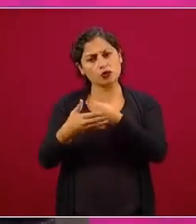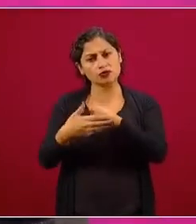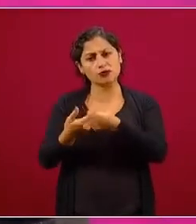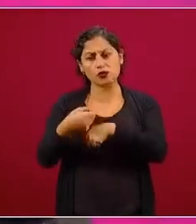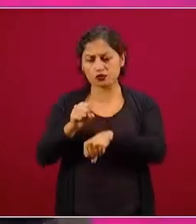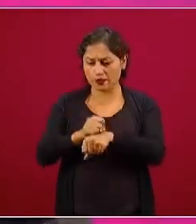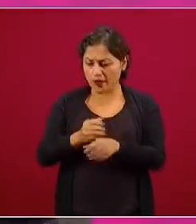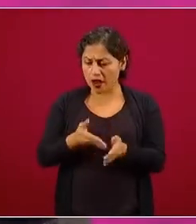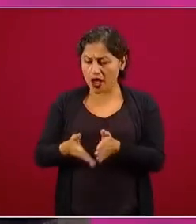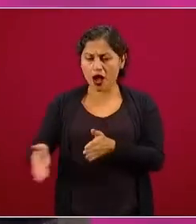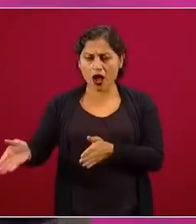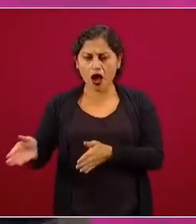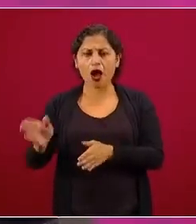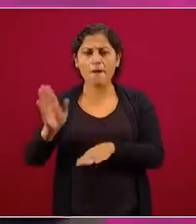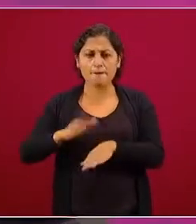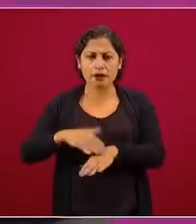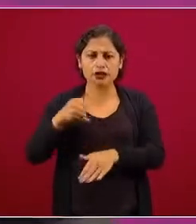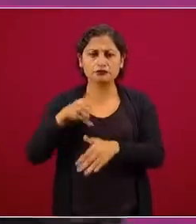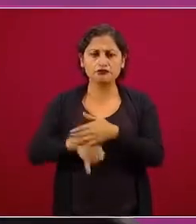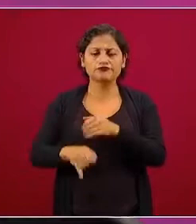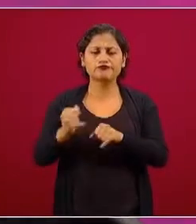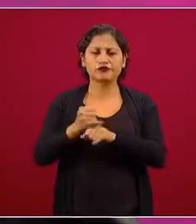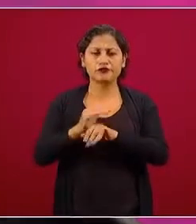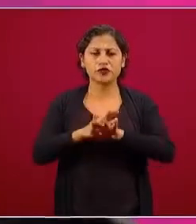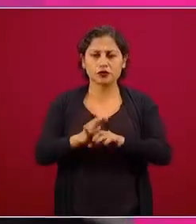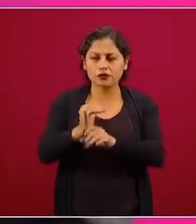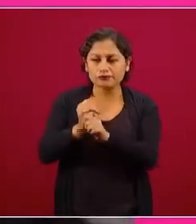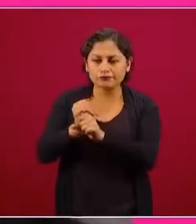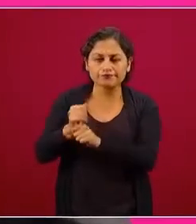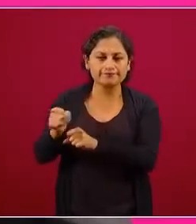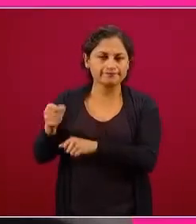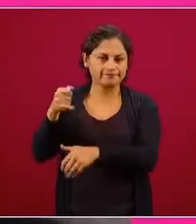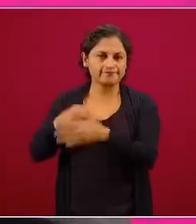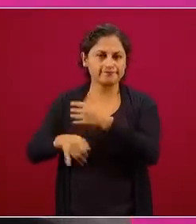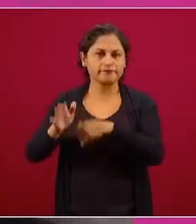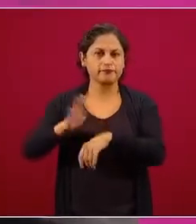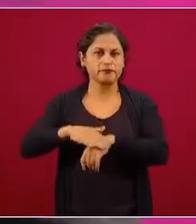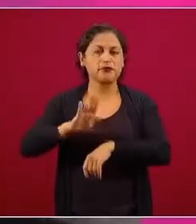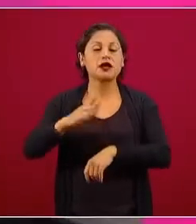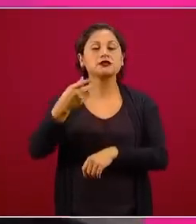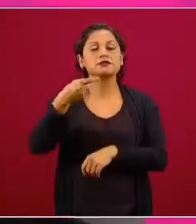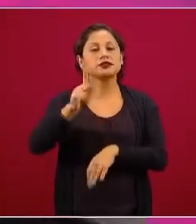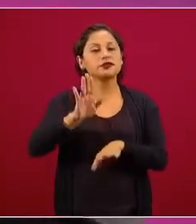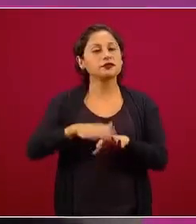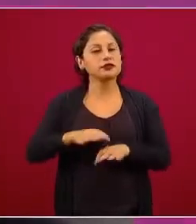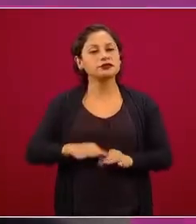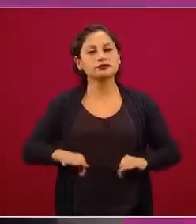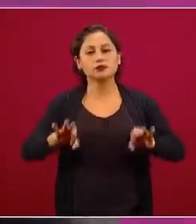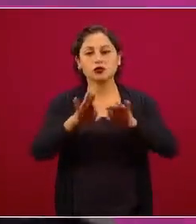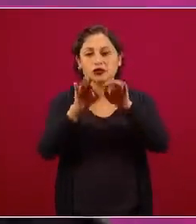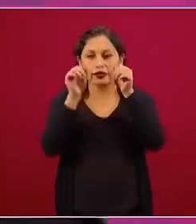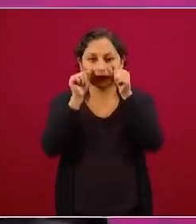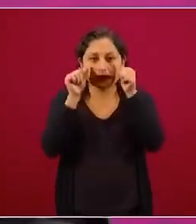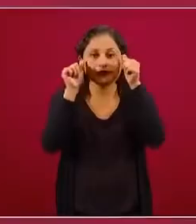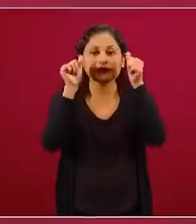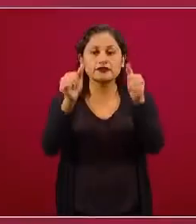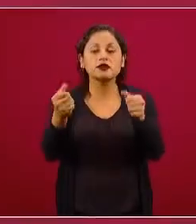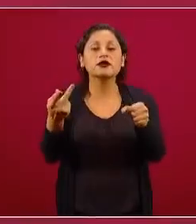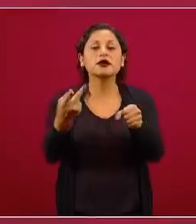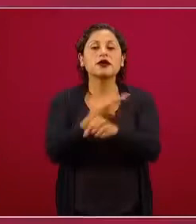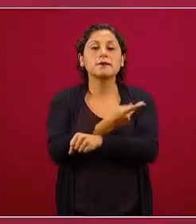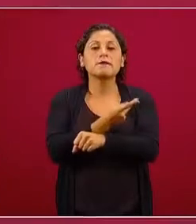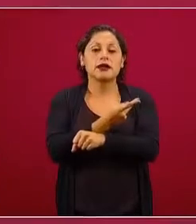información, pero sobre todo lo que será muy, muy importante estará relacionada precisamente a los conglomerados. Es